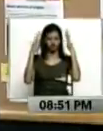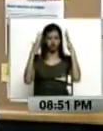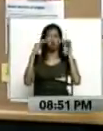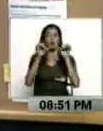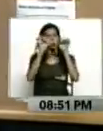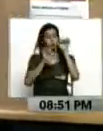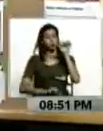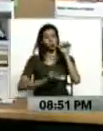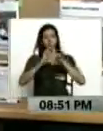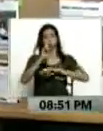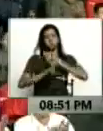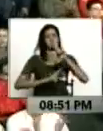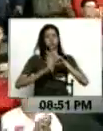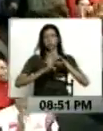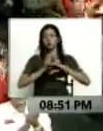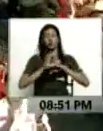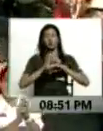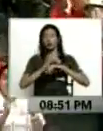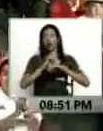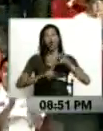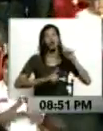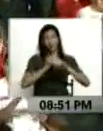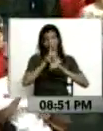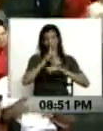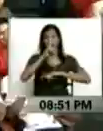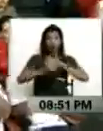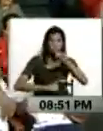Maduro para que les